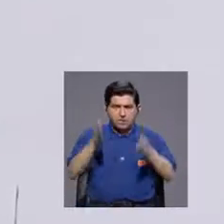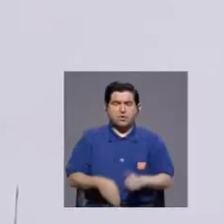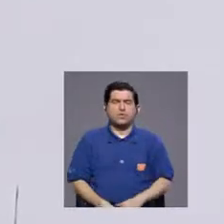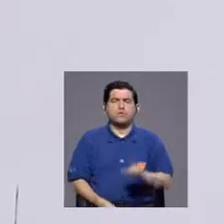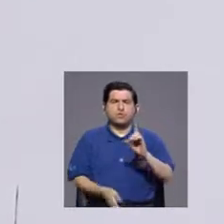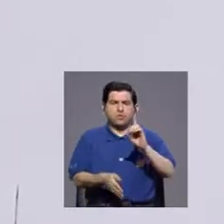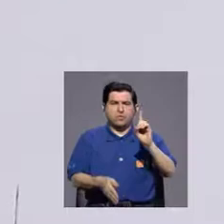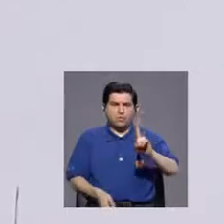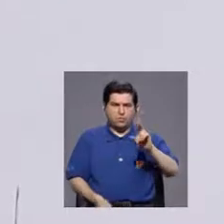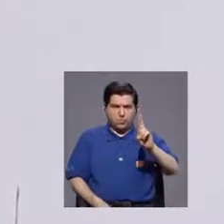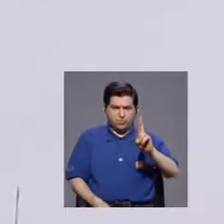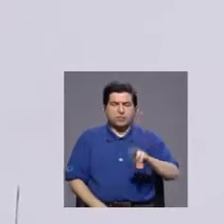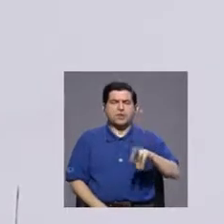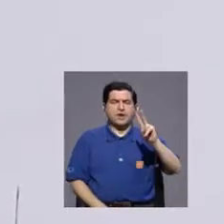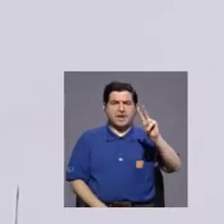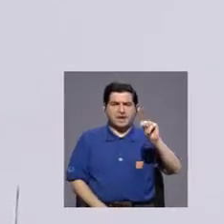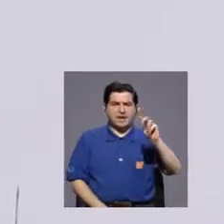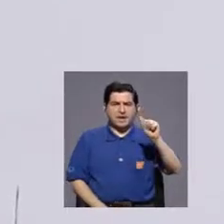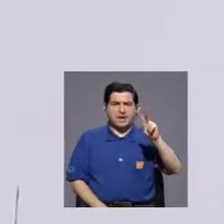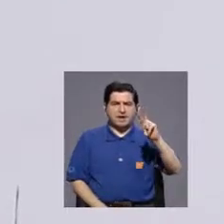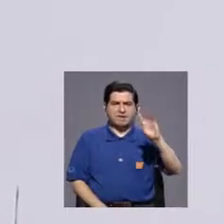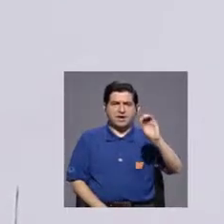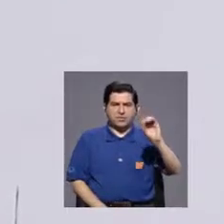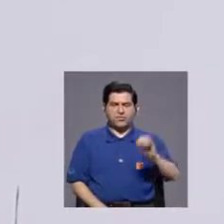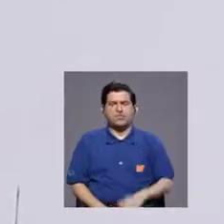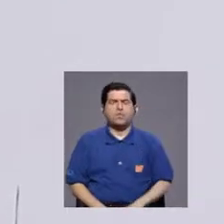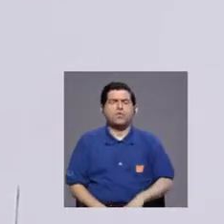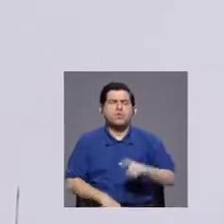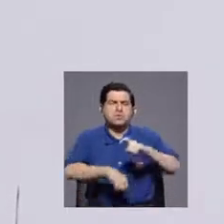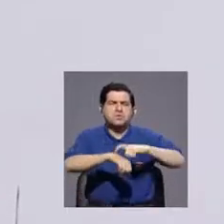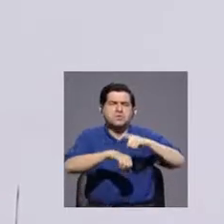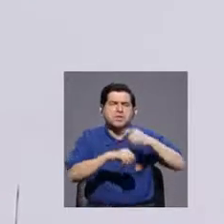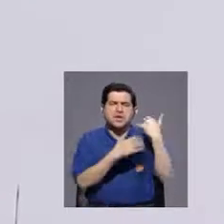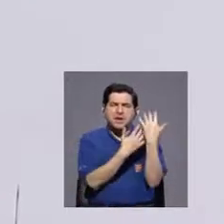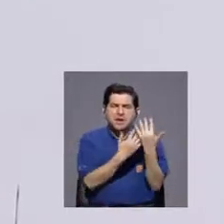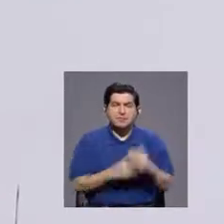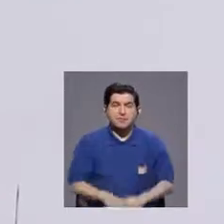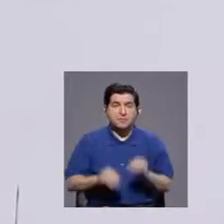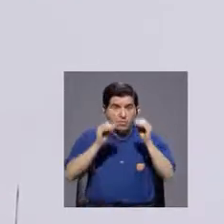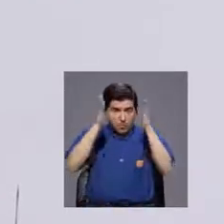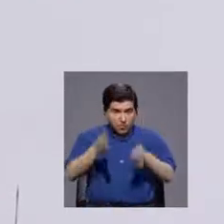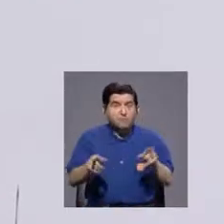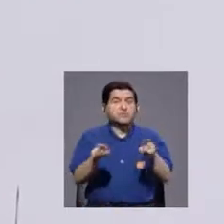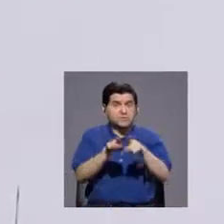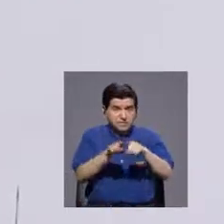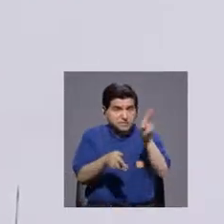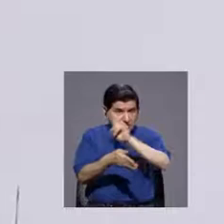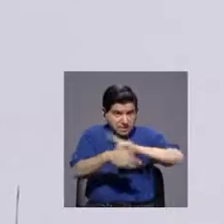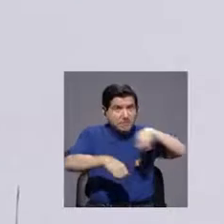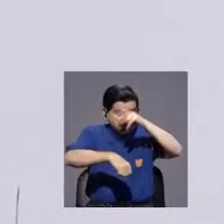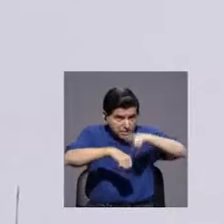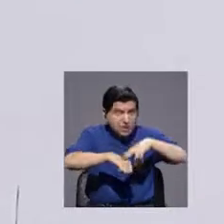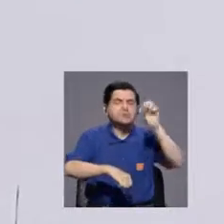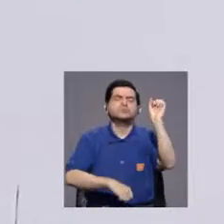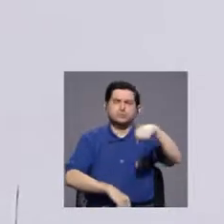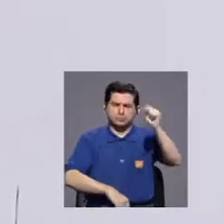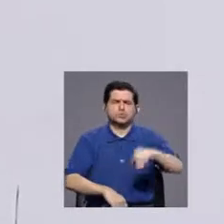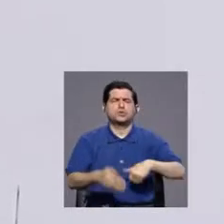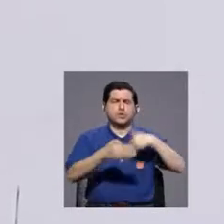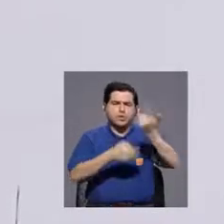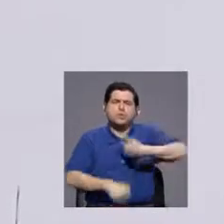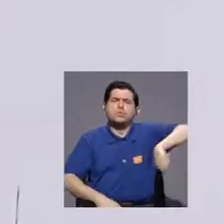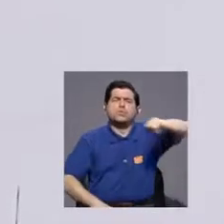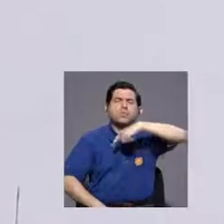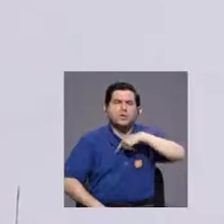navarro él se retiró y entonces dejamos un tiempo nacional posteriormente nosotros